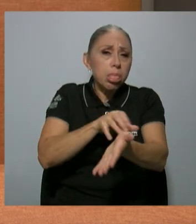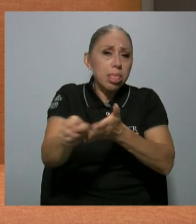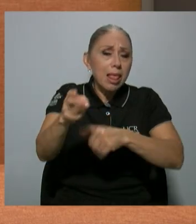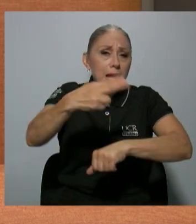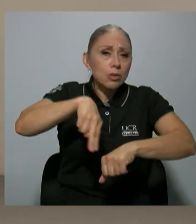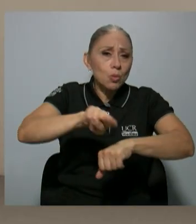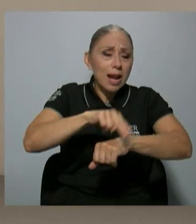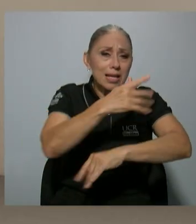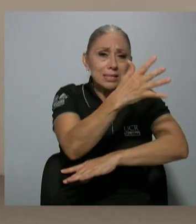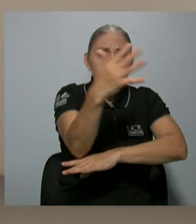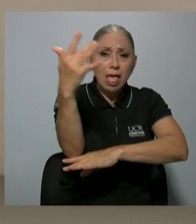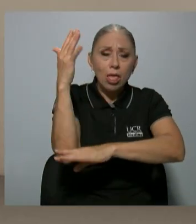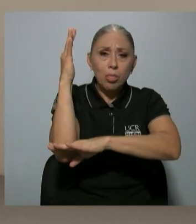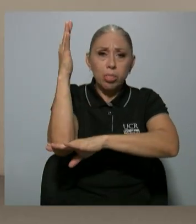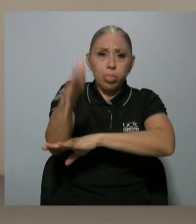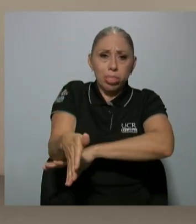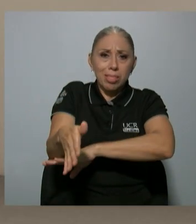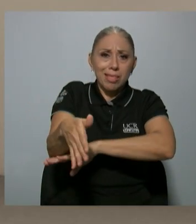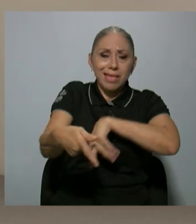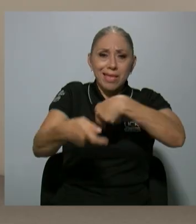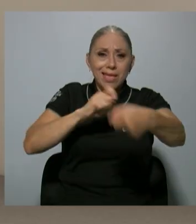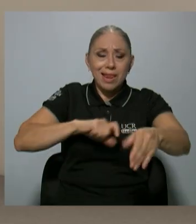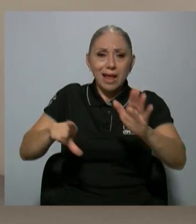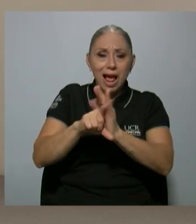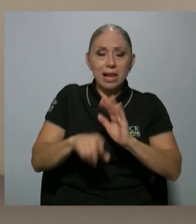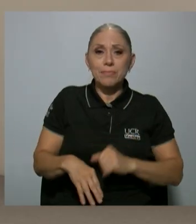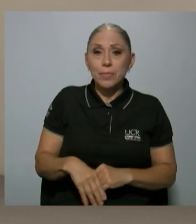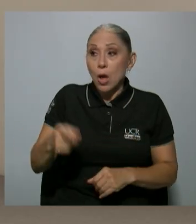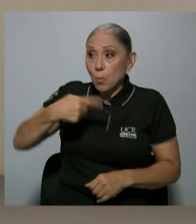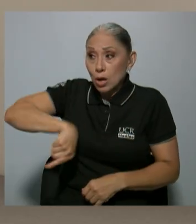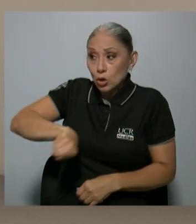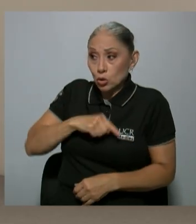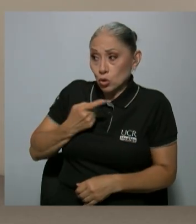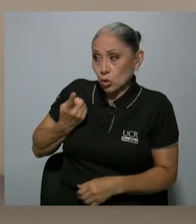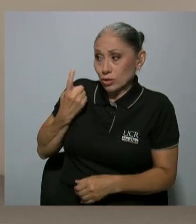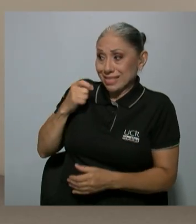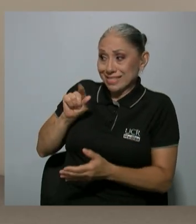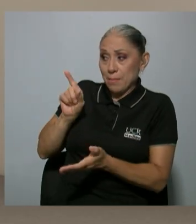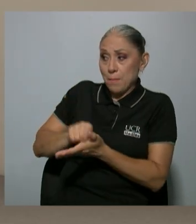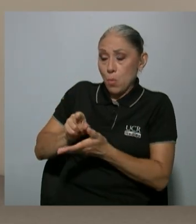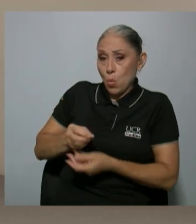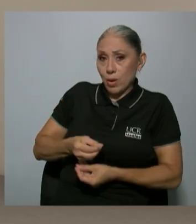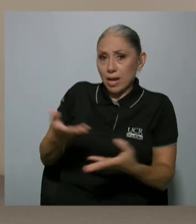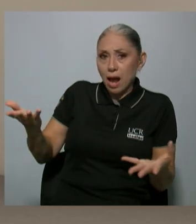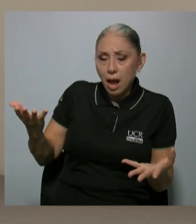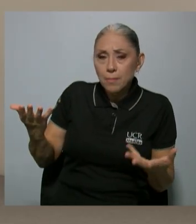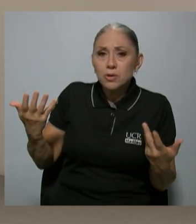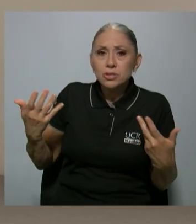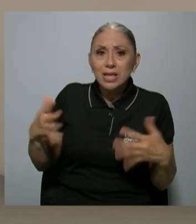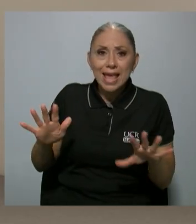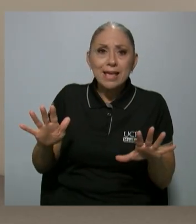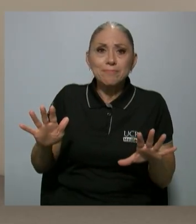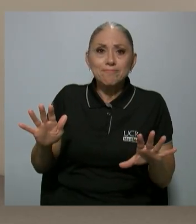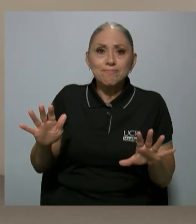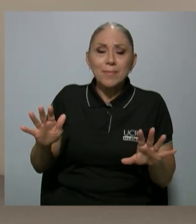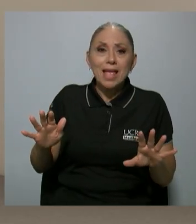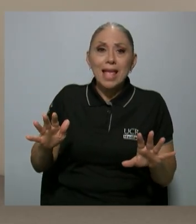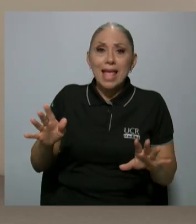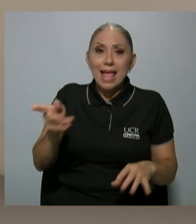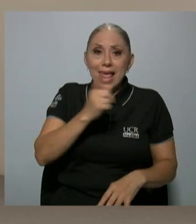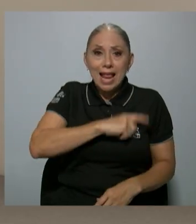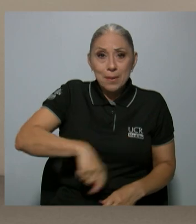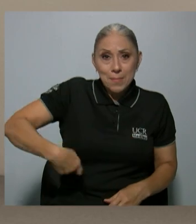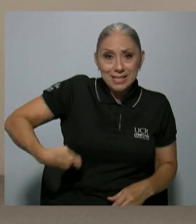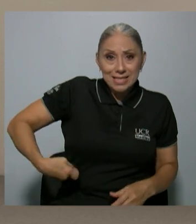Bueno, nosotros recién publicamos que prácticamente el presidente y la